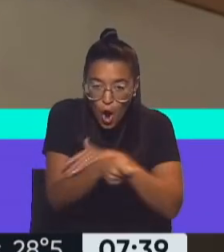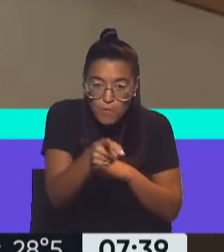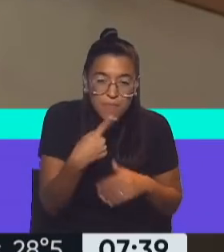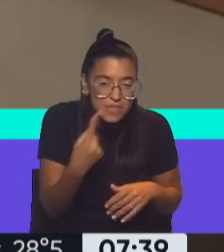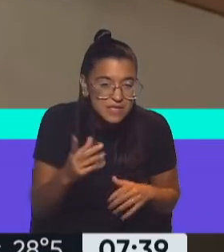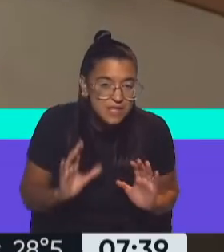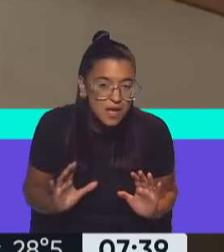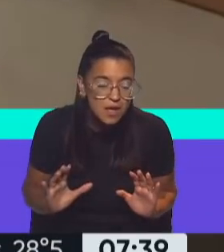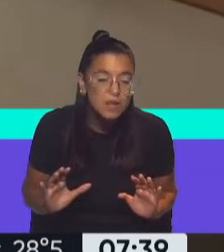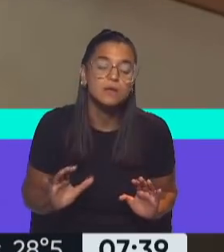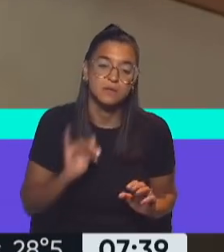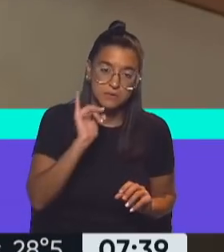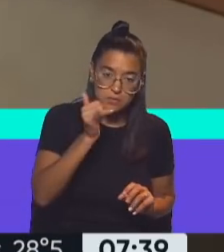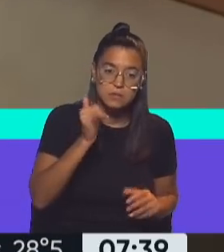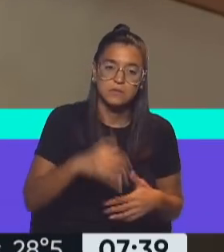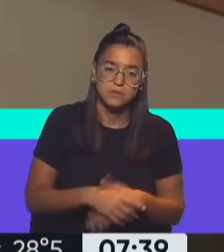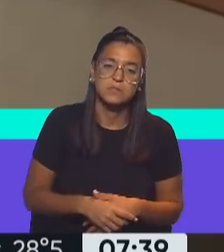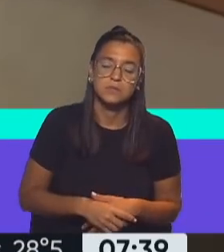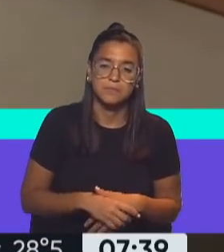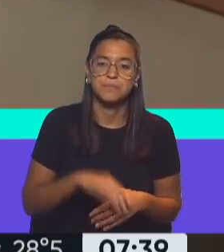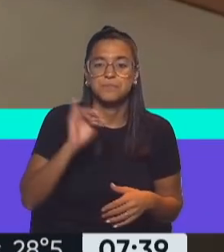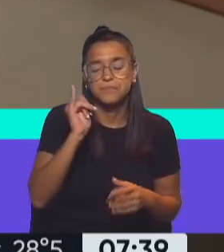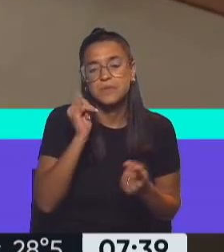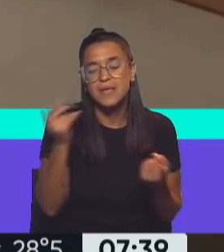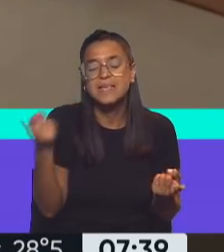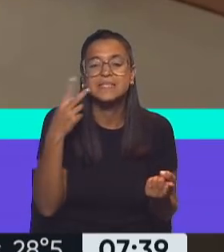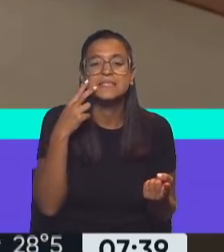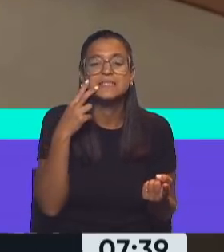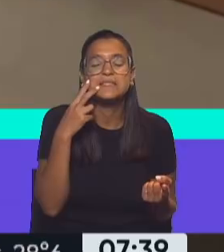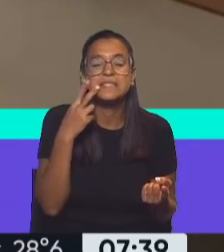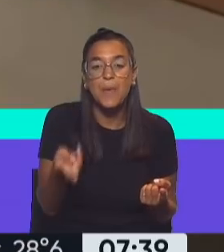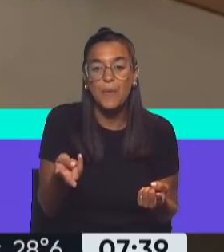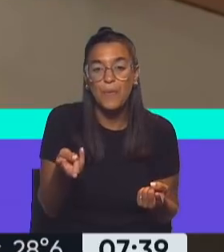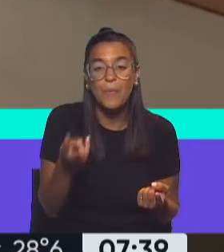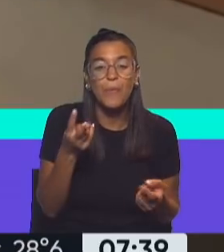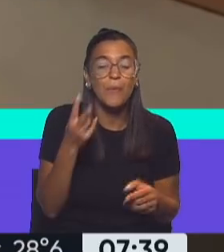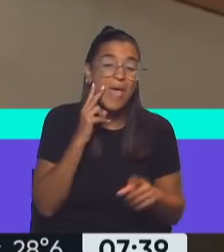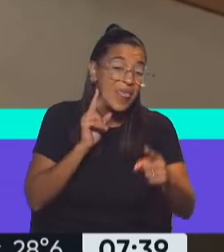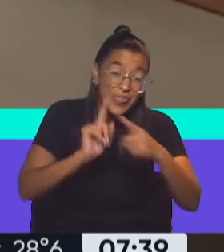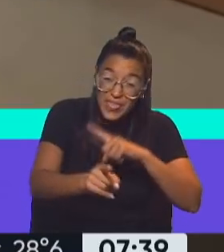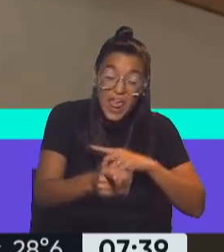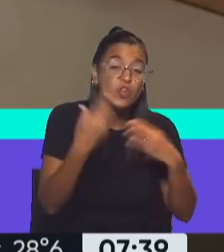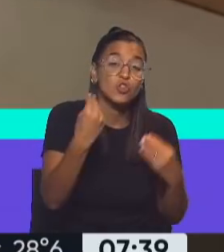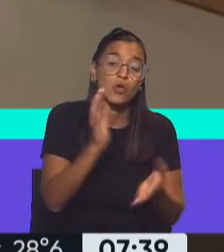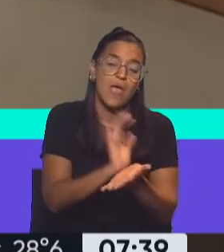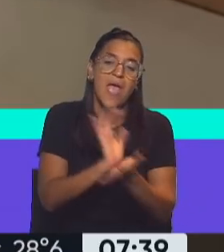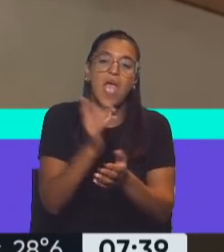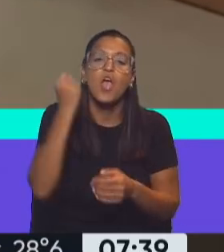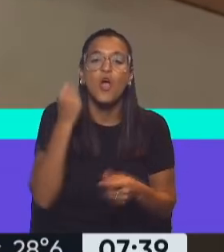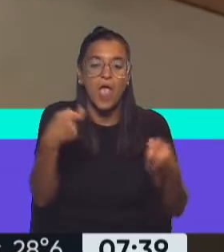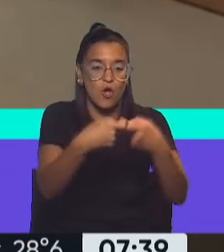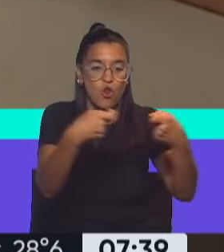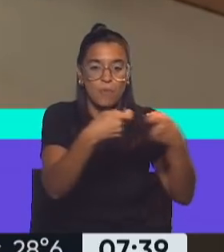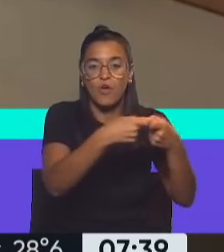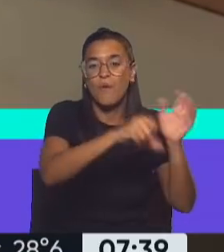indica. Sí, eso es muy subliminal. Lo que se ve más, más directamente es el beneficio económico de los